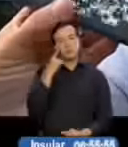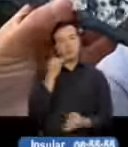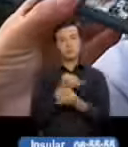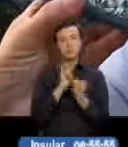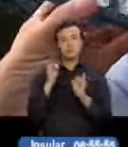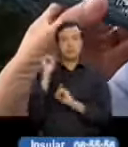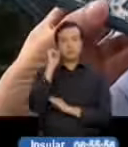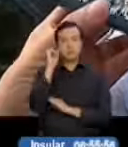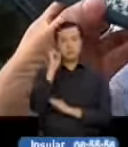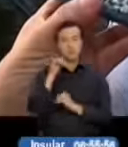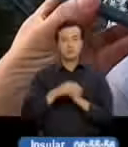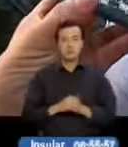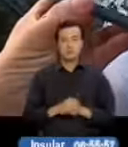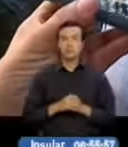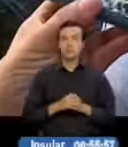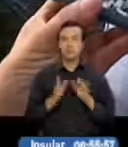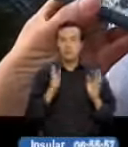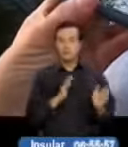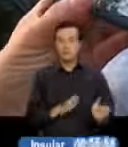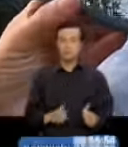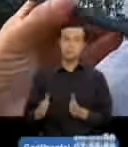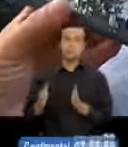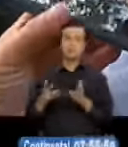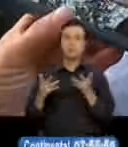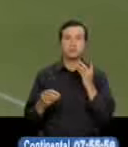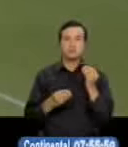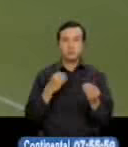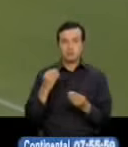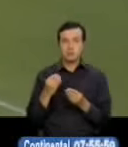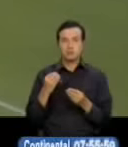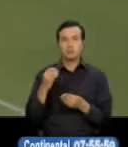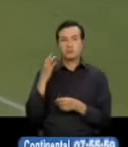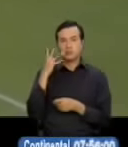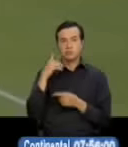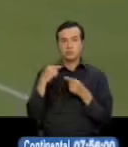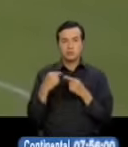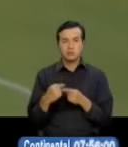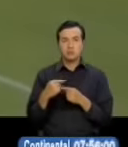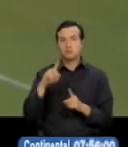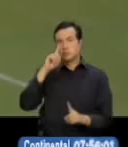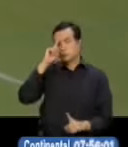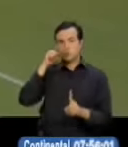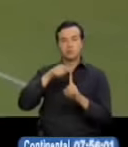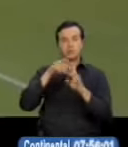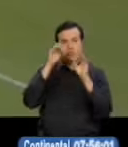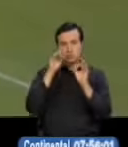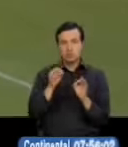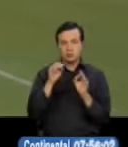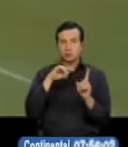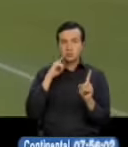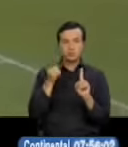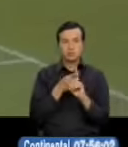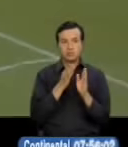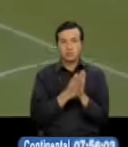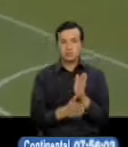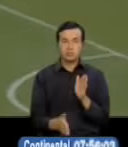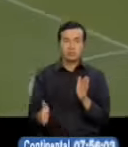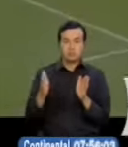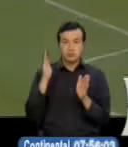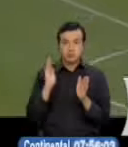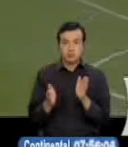Valle, ya prepararnos para lo que va a ser ese partido muy, muy bonito. ¿Hay un objetivo firme, cerrar la primera etapa sin que haya